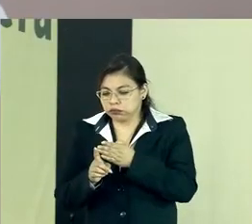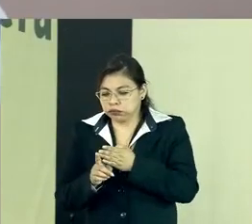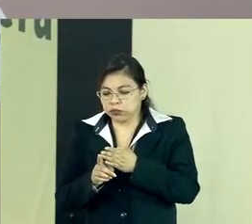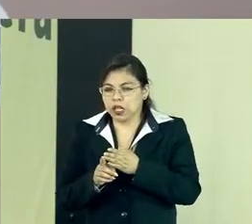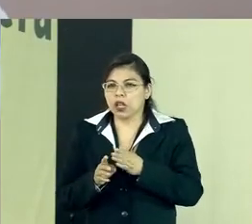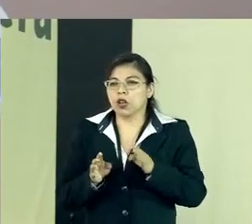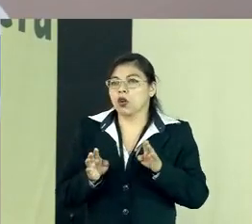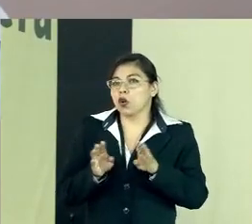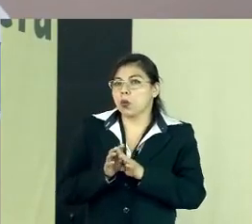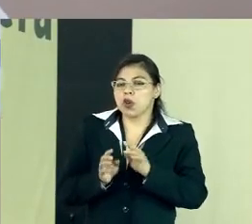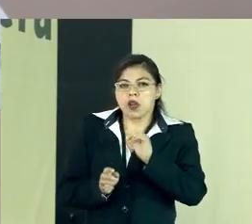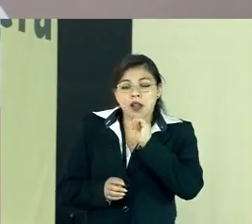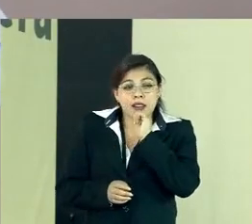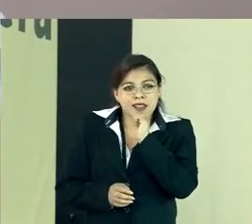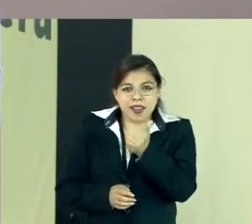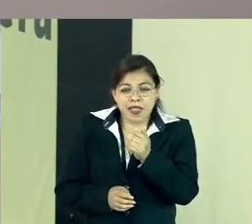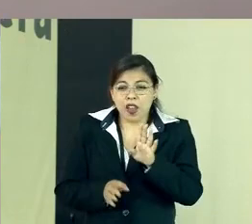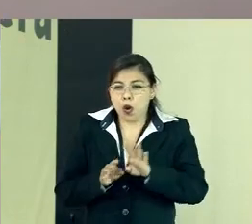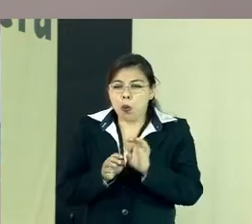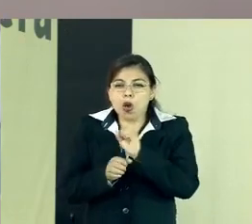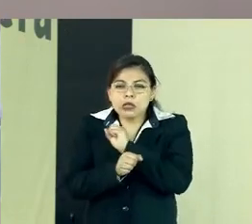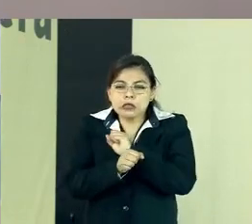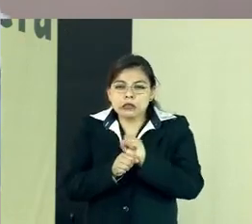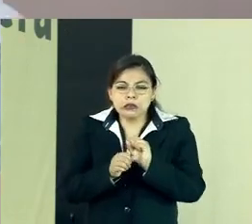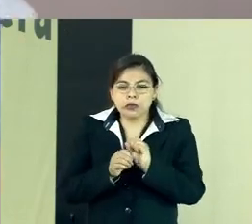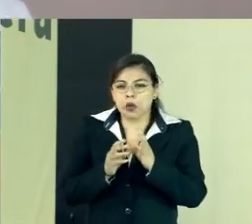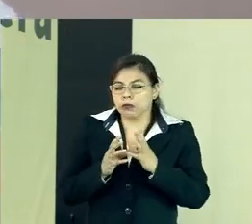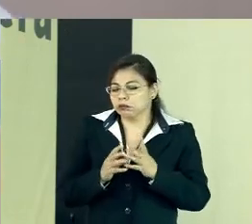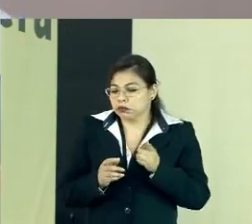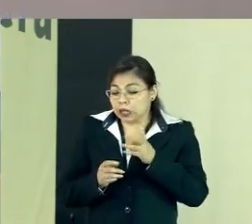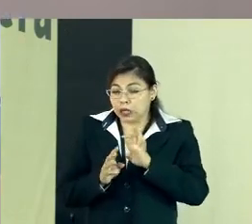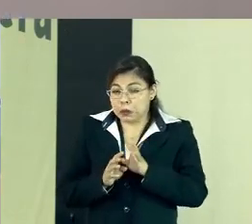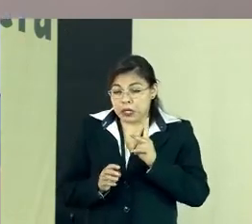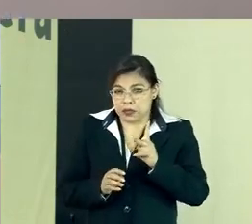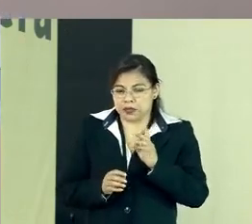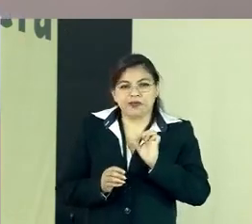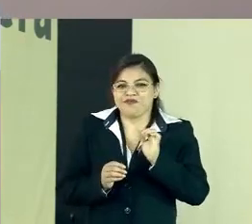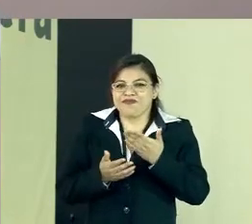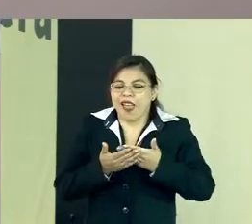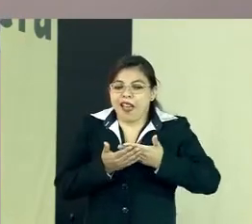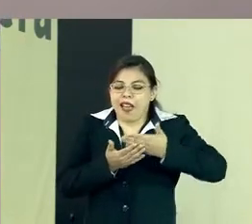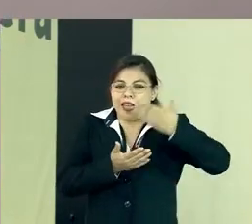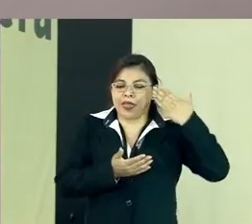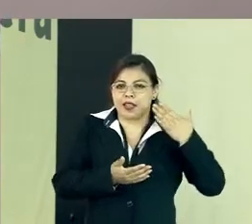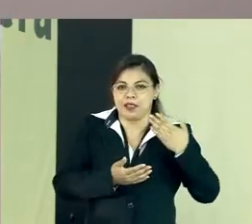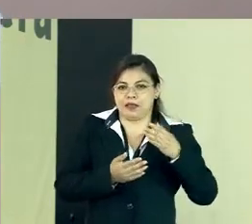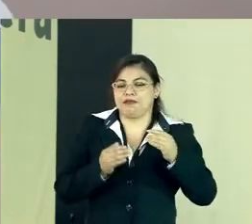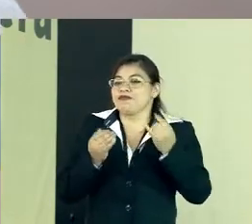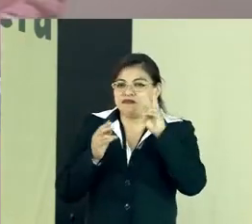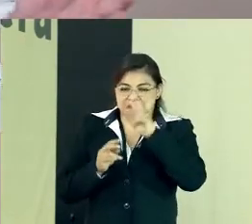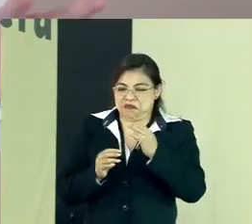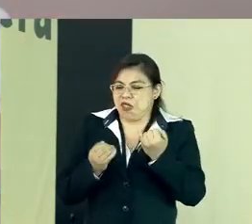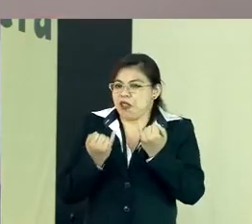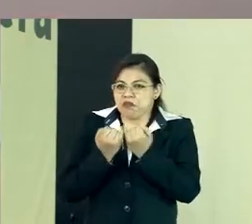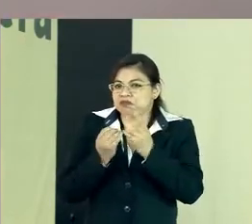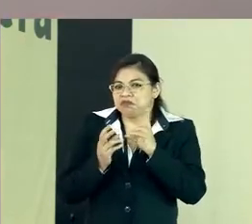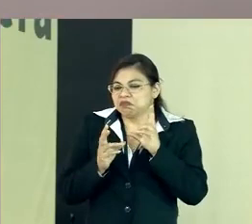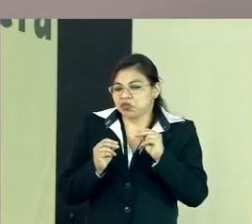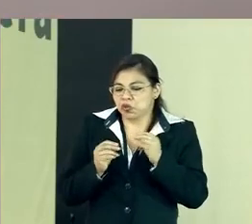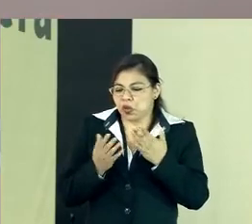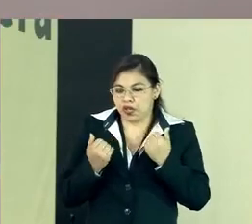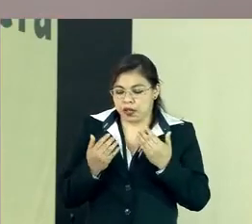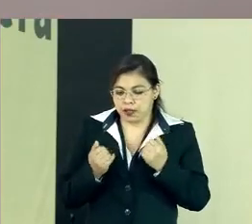nada es lo que simplemente parece sino que es lo que hay atrás de la desigualdad y en las